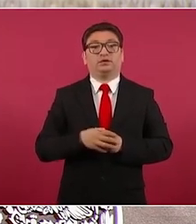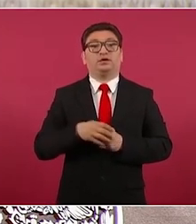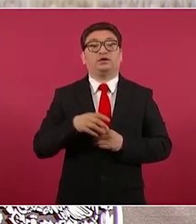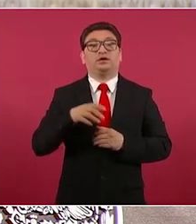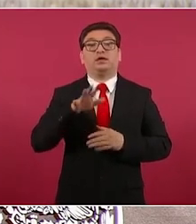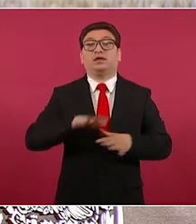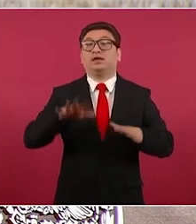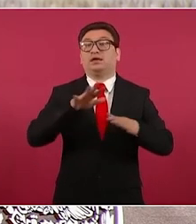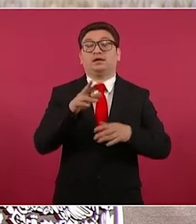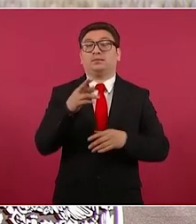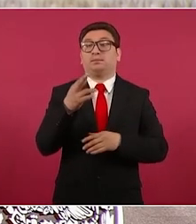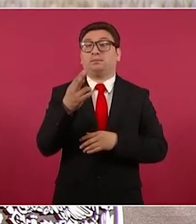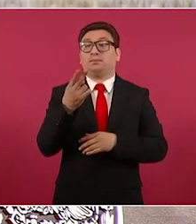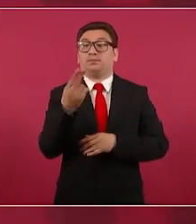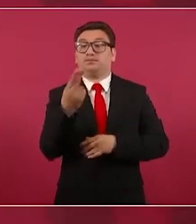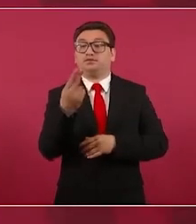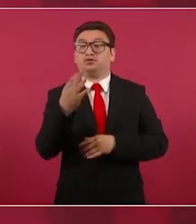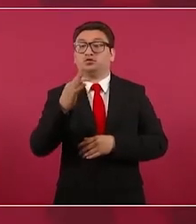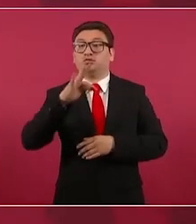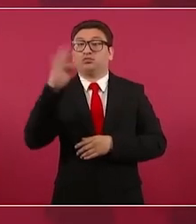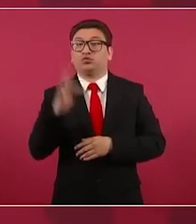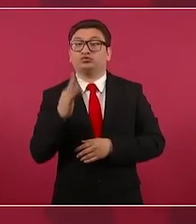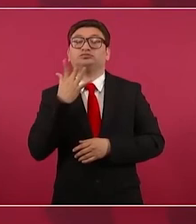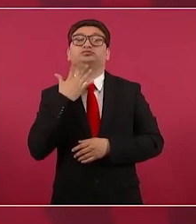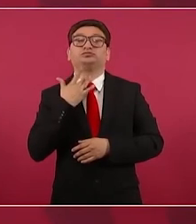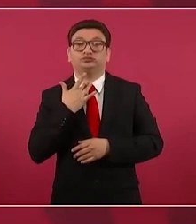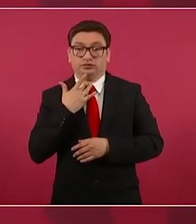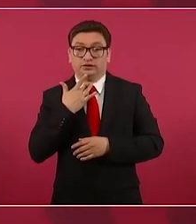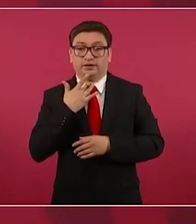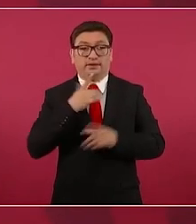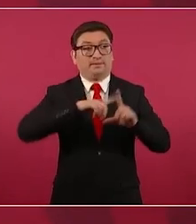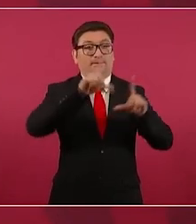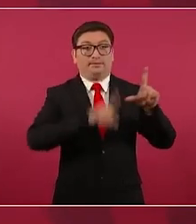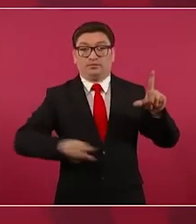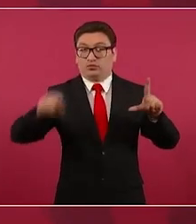20-25% de toda la gasolina que consumimos en el país.